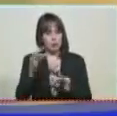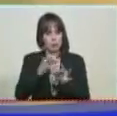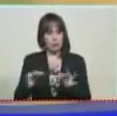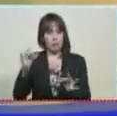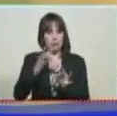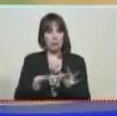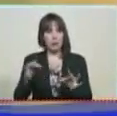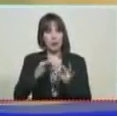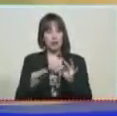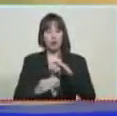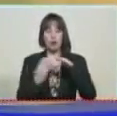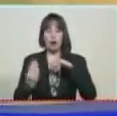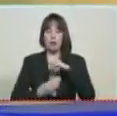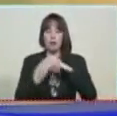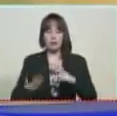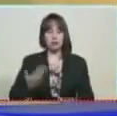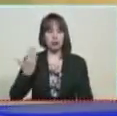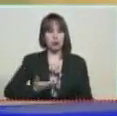El Petro tiene una base real.